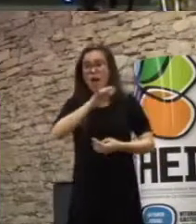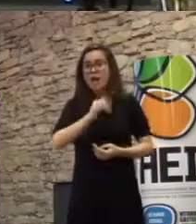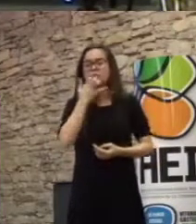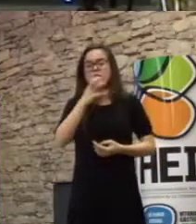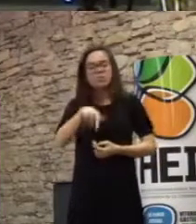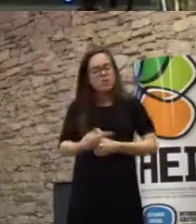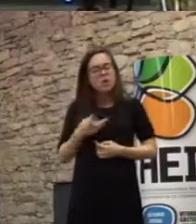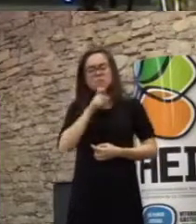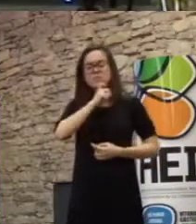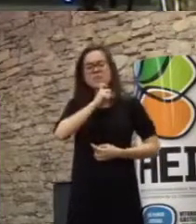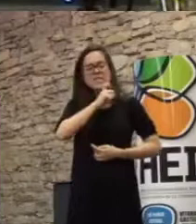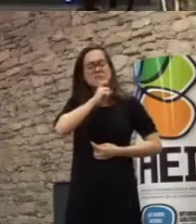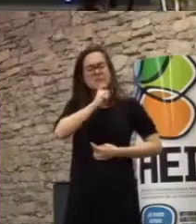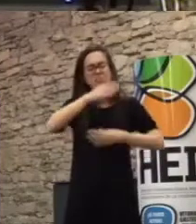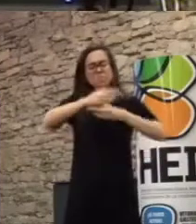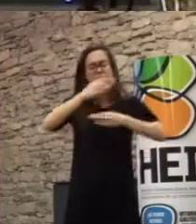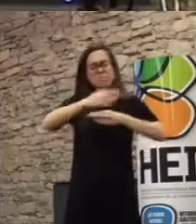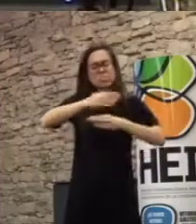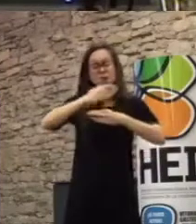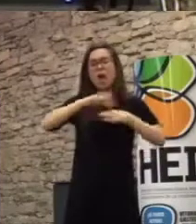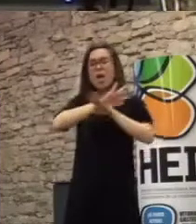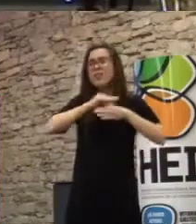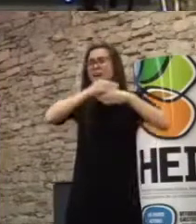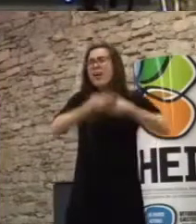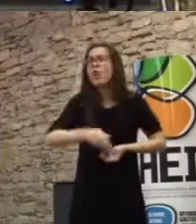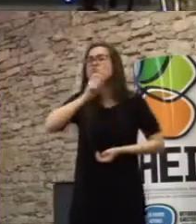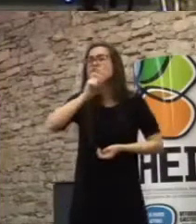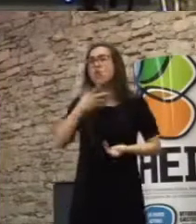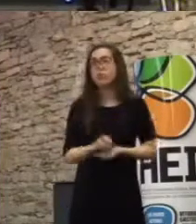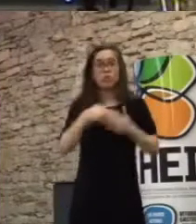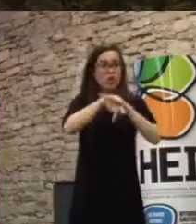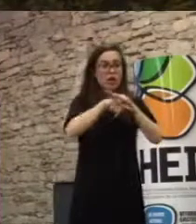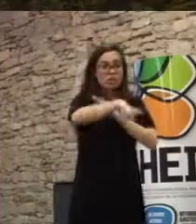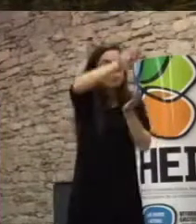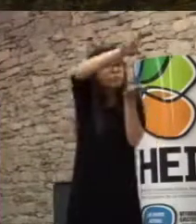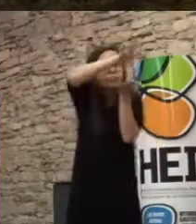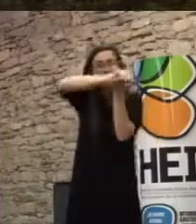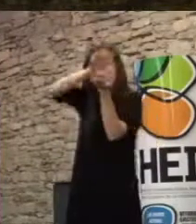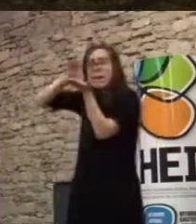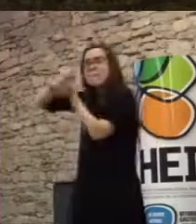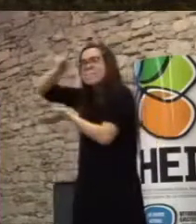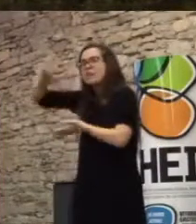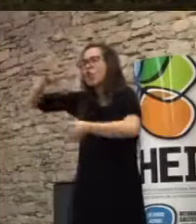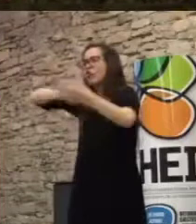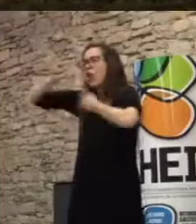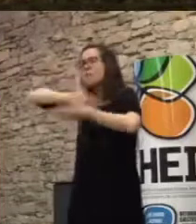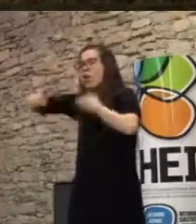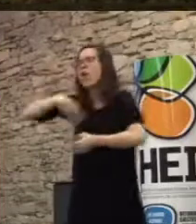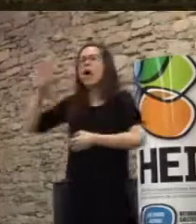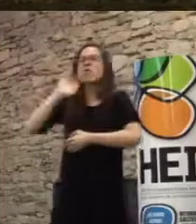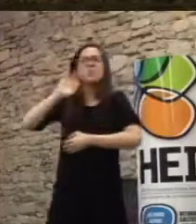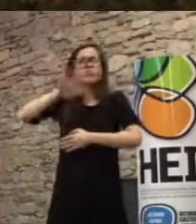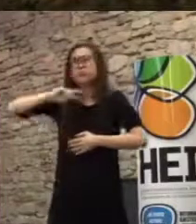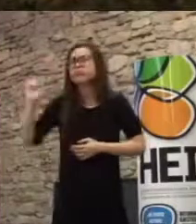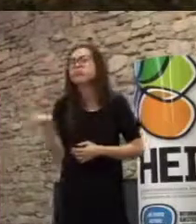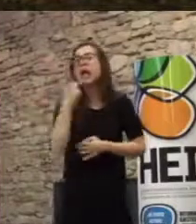es muy difícil como lo has hecho lo has hecho entiendo de recursos cogiendo más personas que colaboran en el tema lo que sea sí y que has